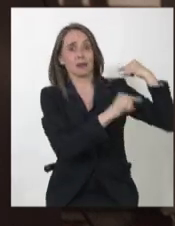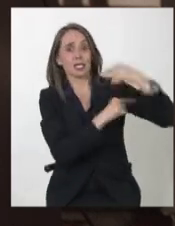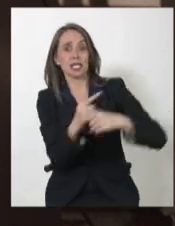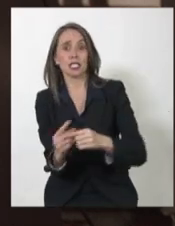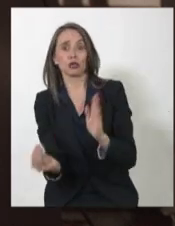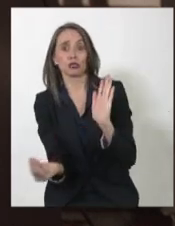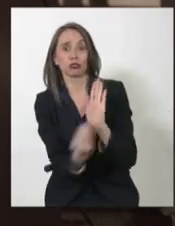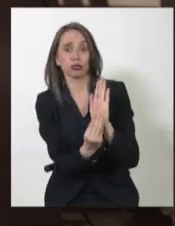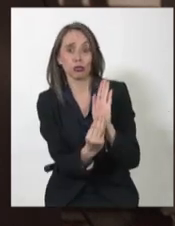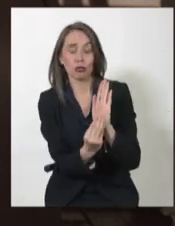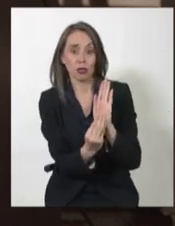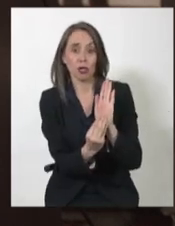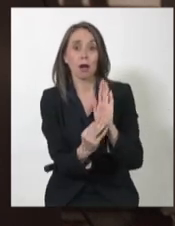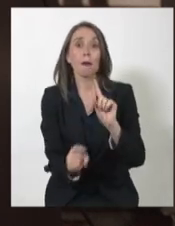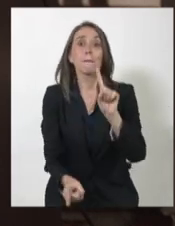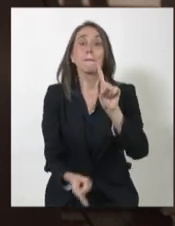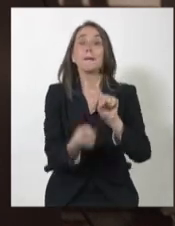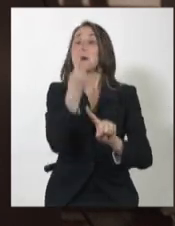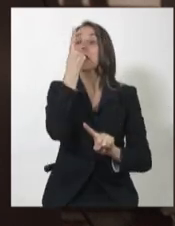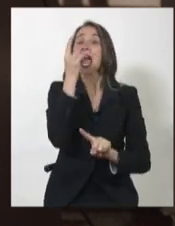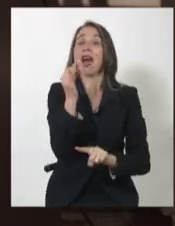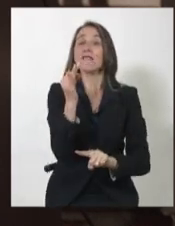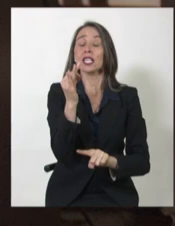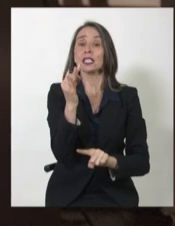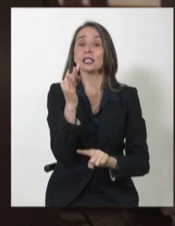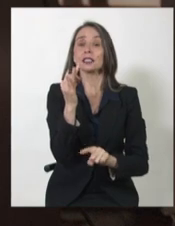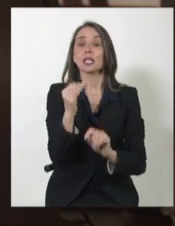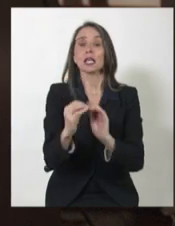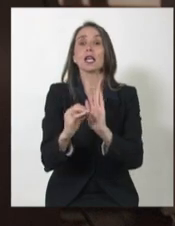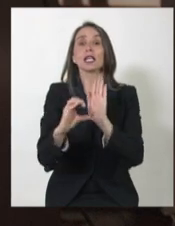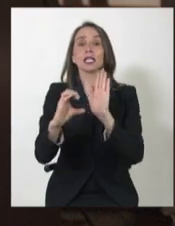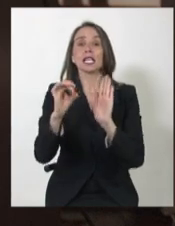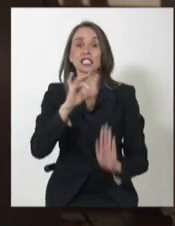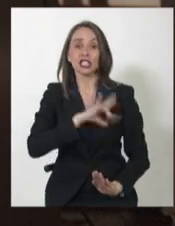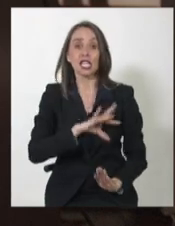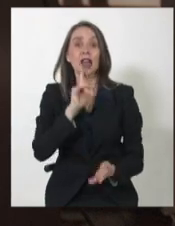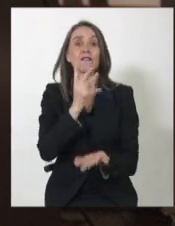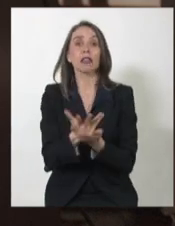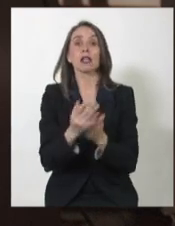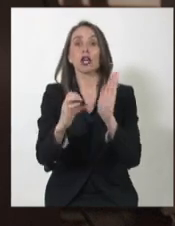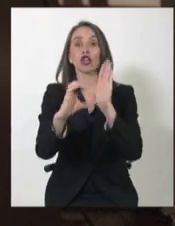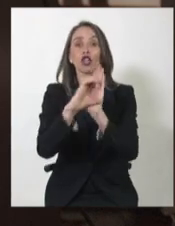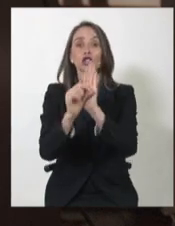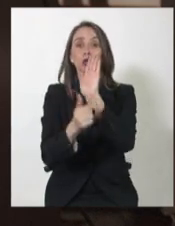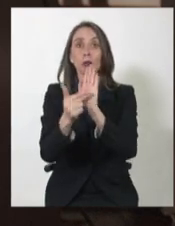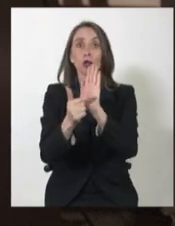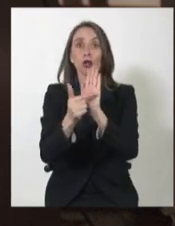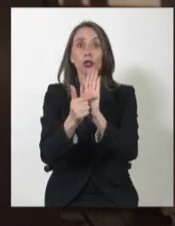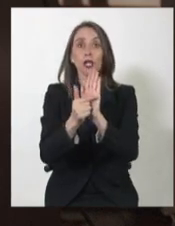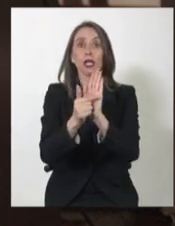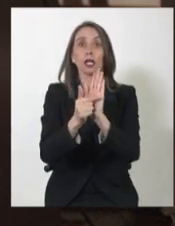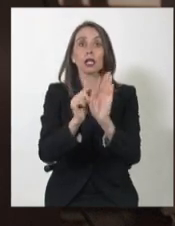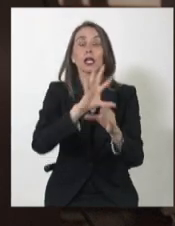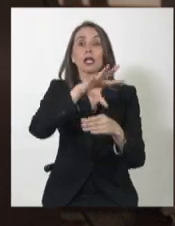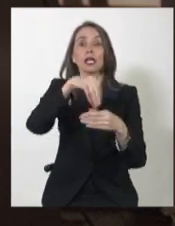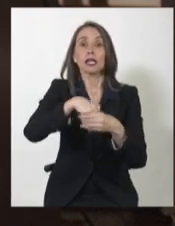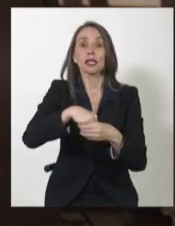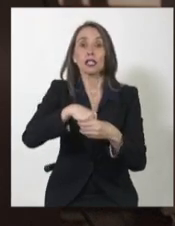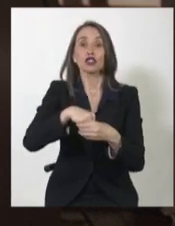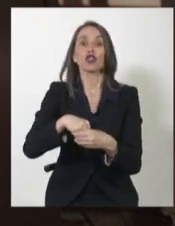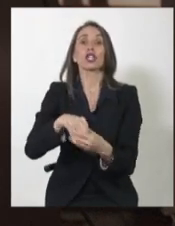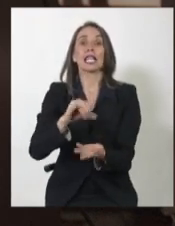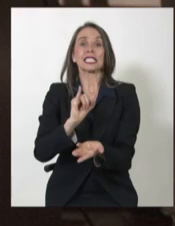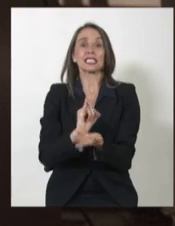y además que es la primera vez que tendríamos una constitución en Chile dentro de la normalidad